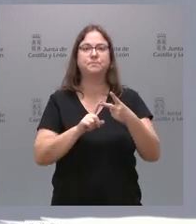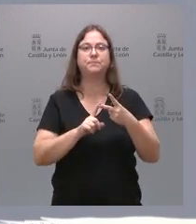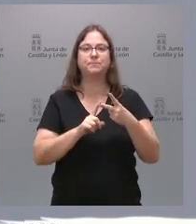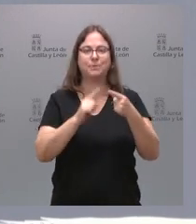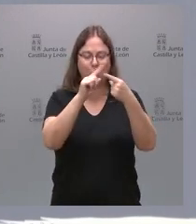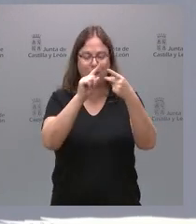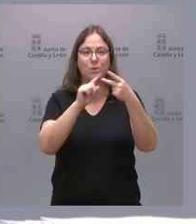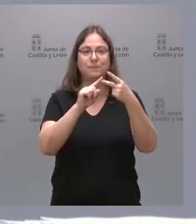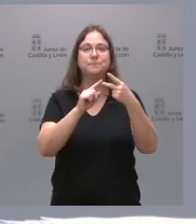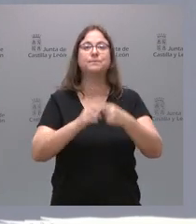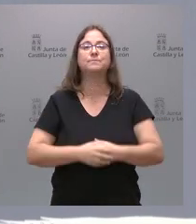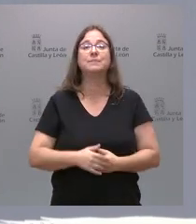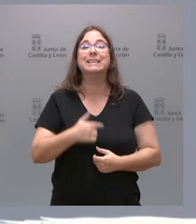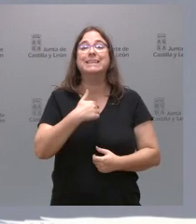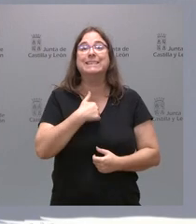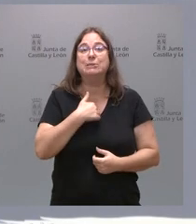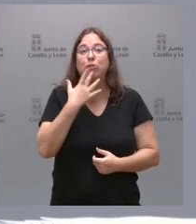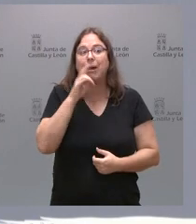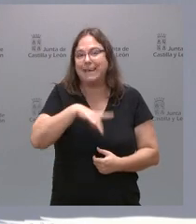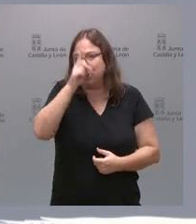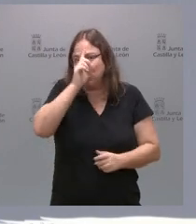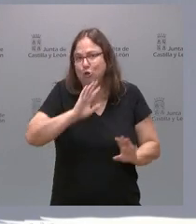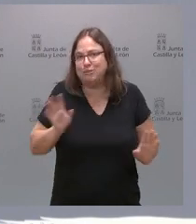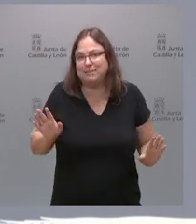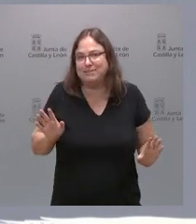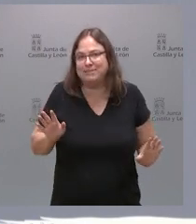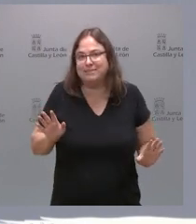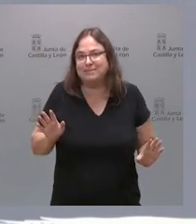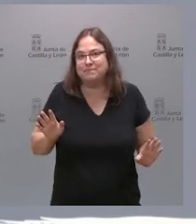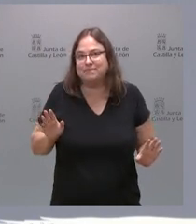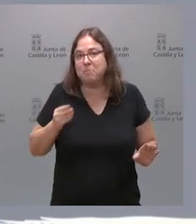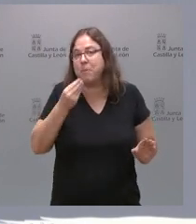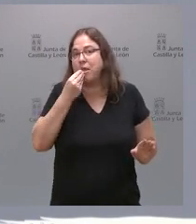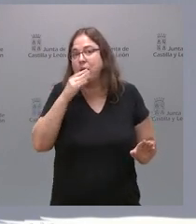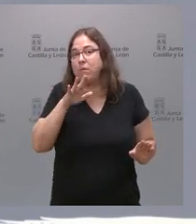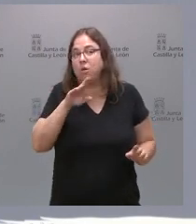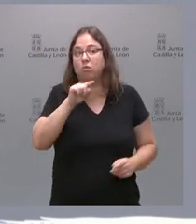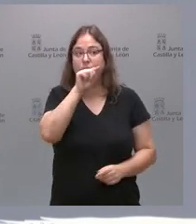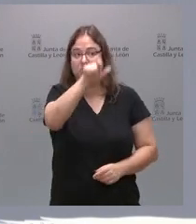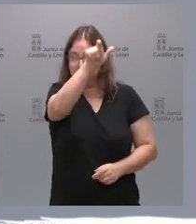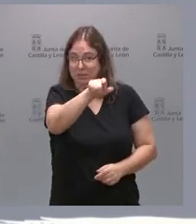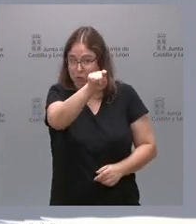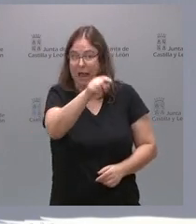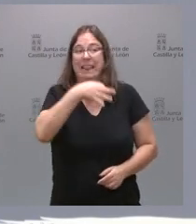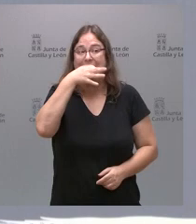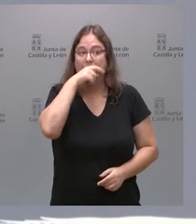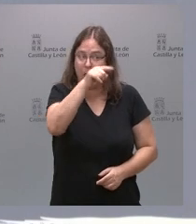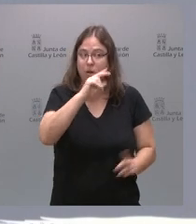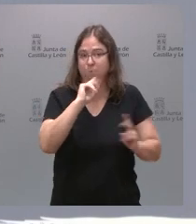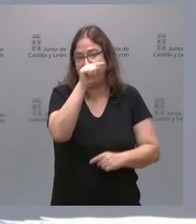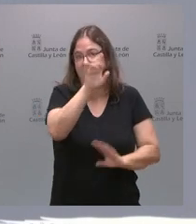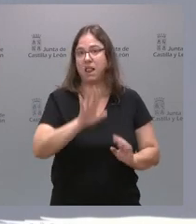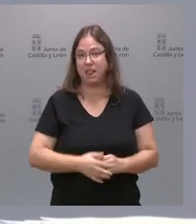una en una sí como yo no sé a quién se refería casi es mejor que le pueda contestar la persona que ha hecho esas